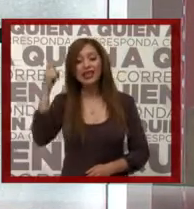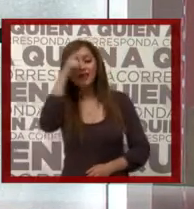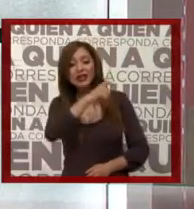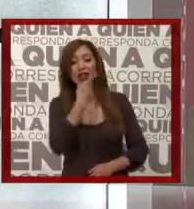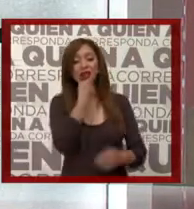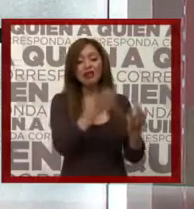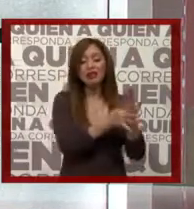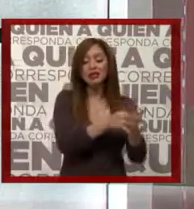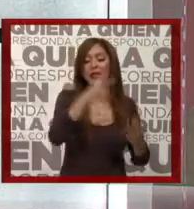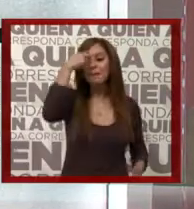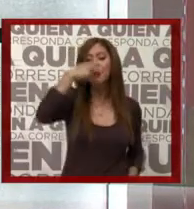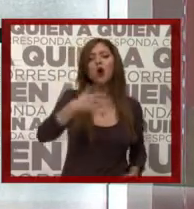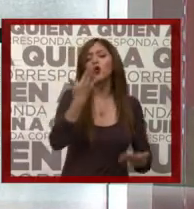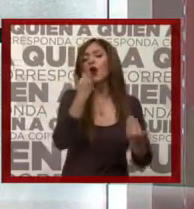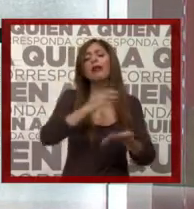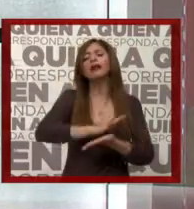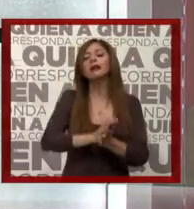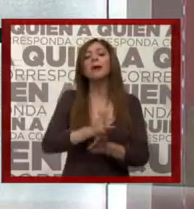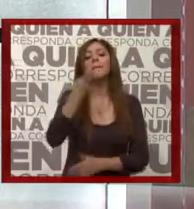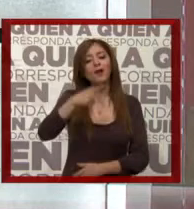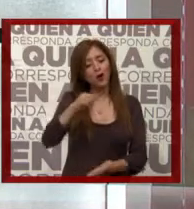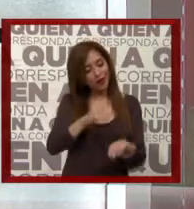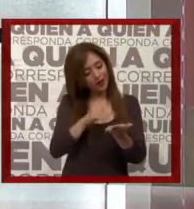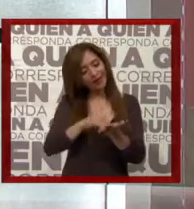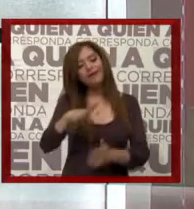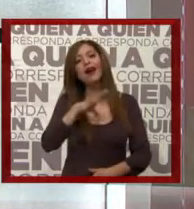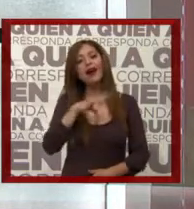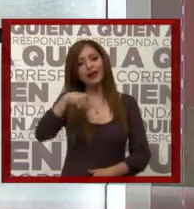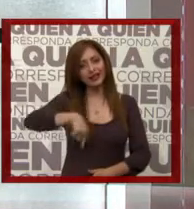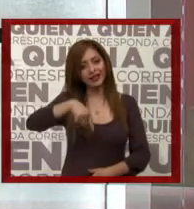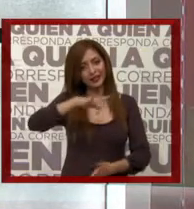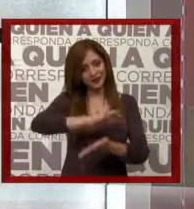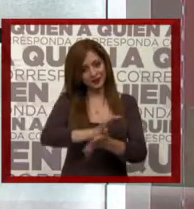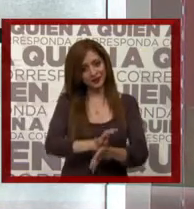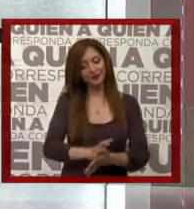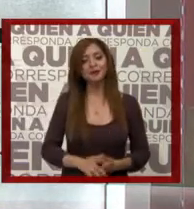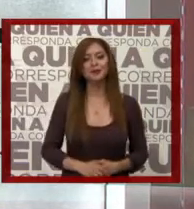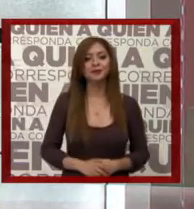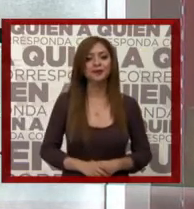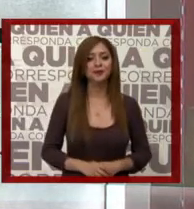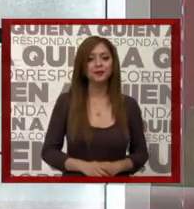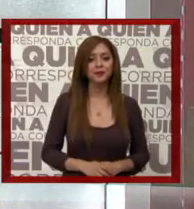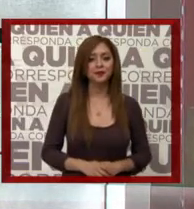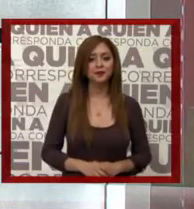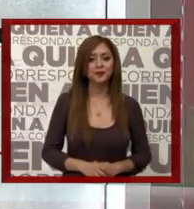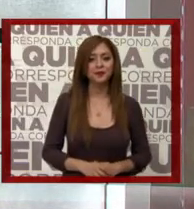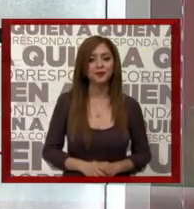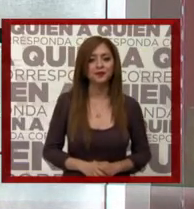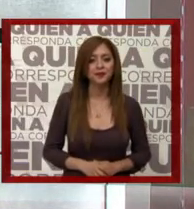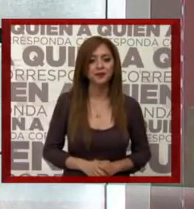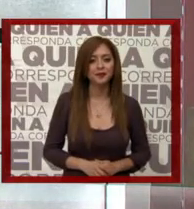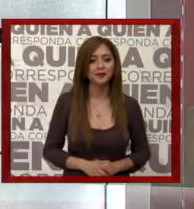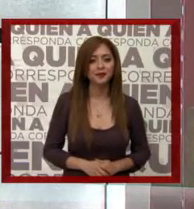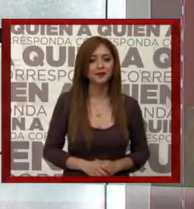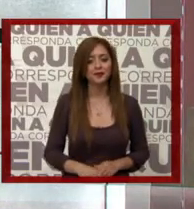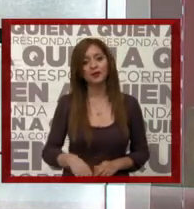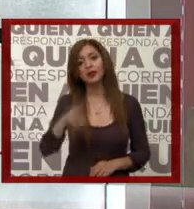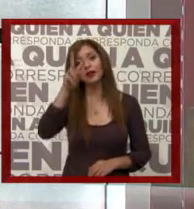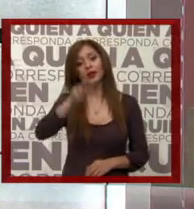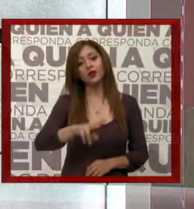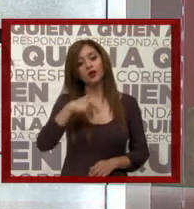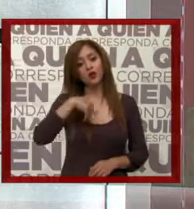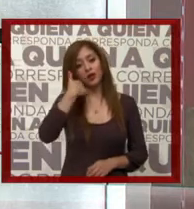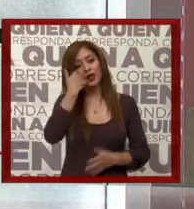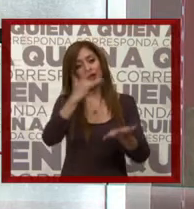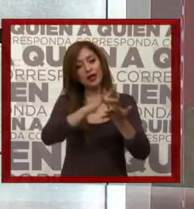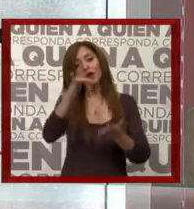existe la discriminación cuando todos sabemos que sí existe la discriminación. Y quiero agradecer a aquella señora que me mandó tan amablemente un